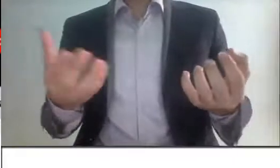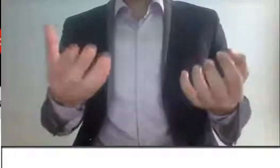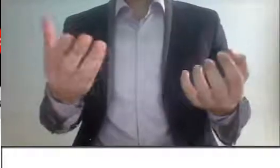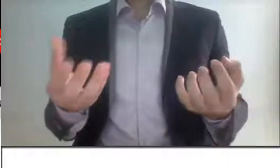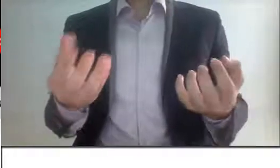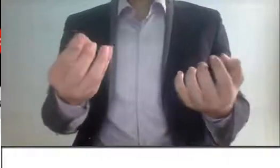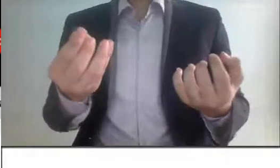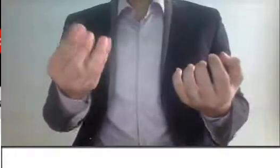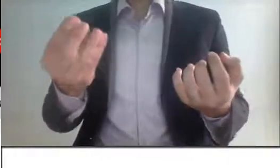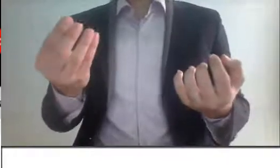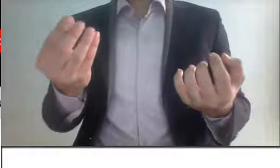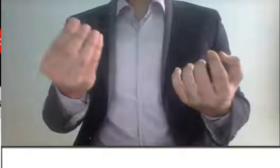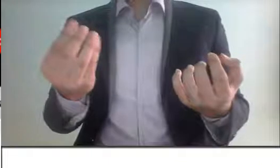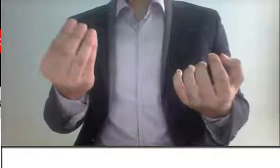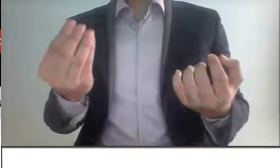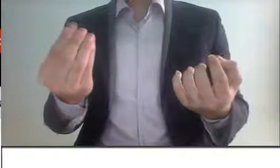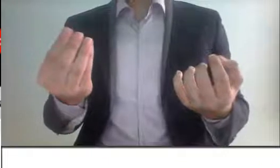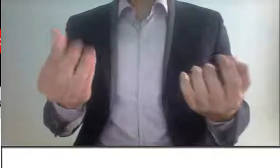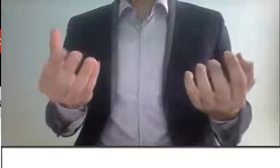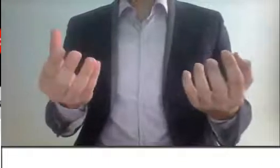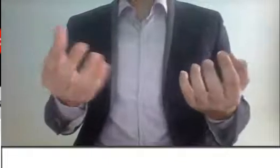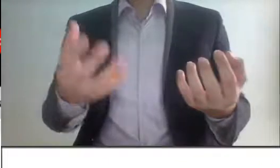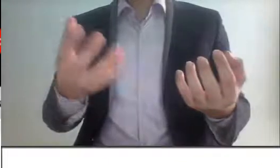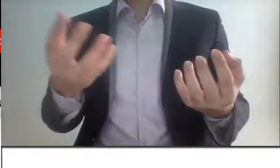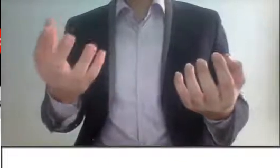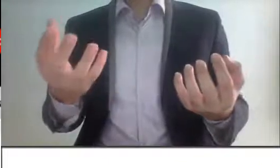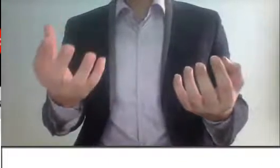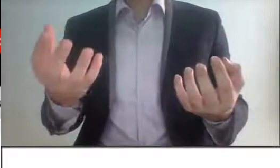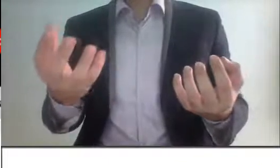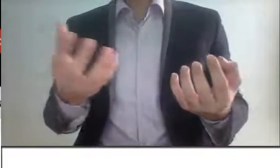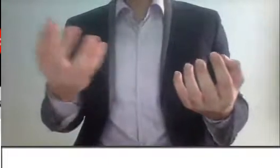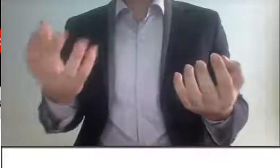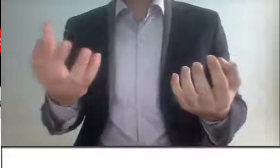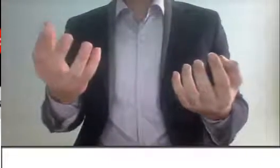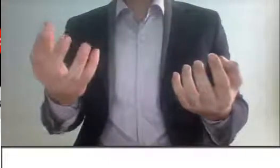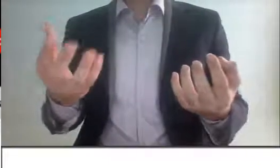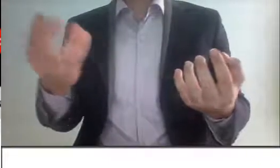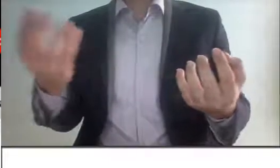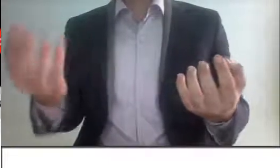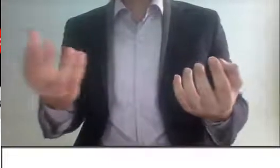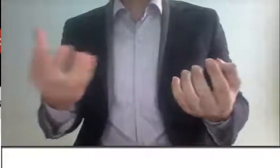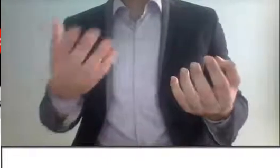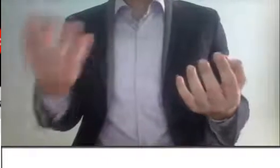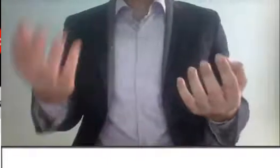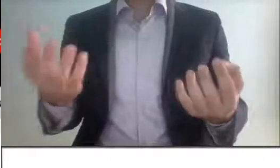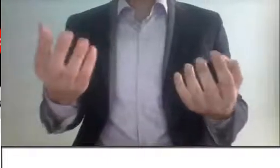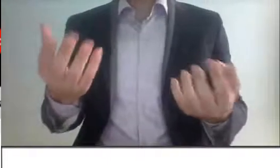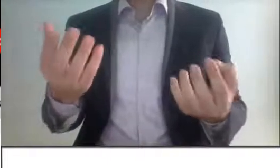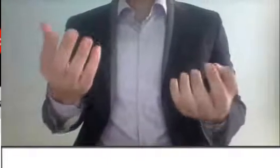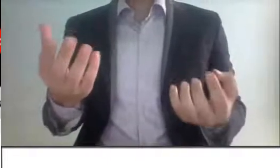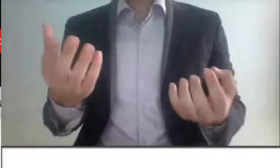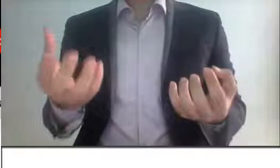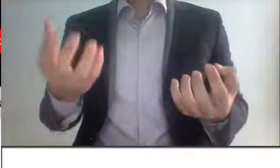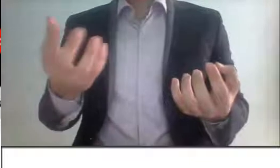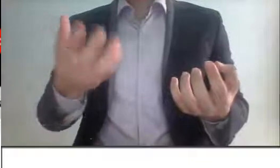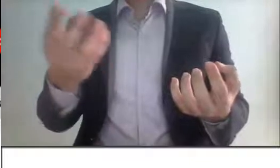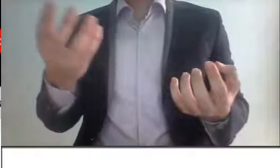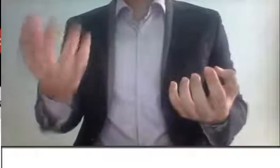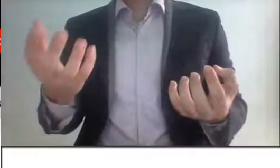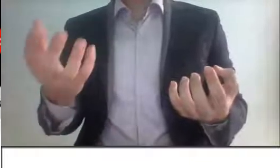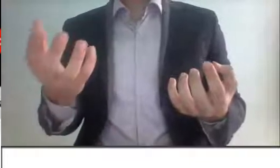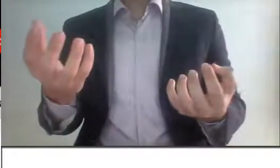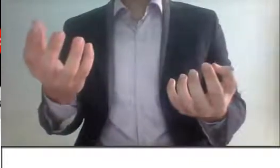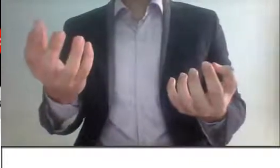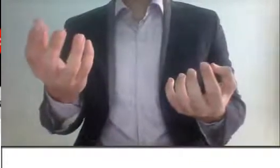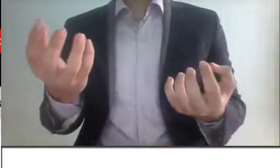Pues prácticamente a ninguna persona, al menos que seas un corrupto y quieras obtener un beneficio de esto, porque esas personas no son especializadas. Exactamente lo mismo que